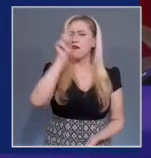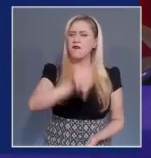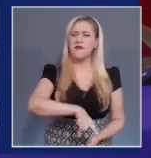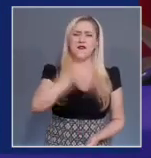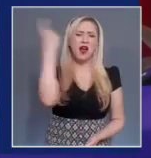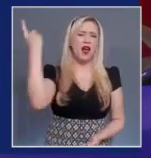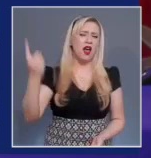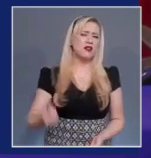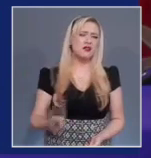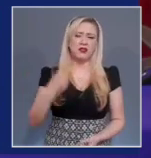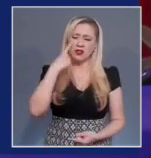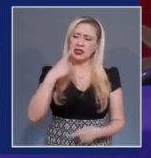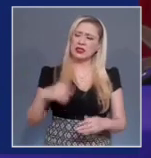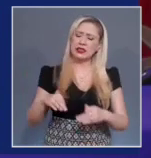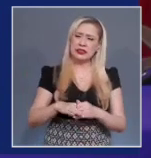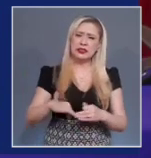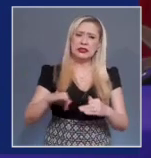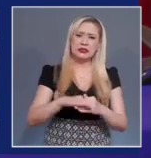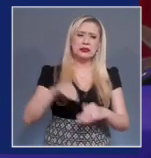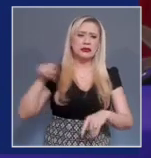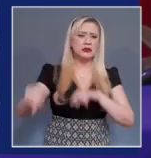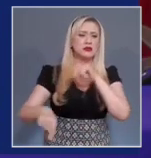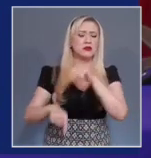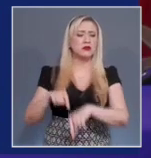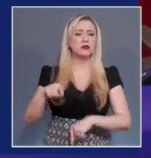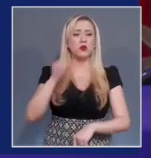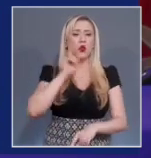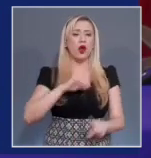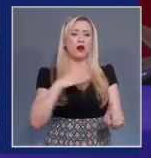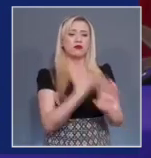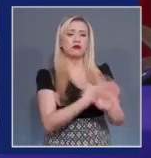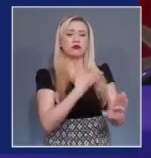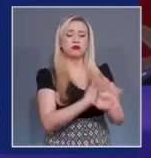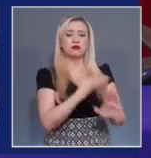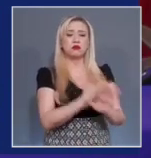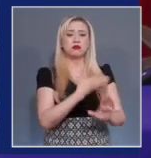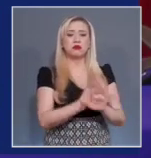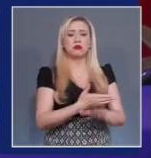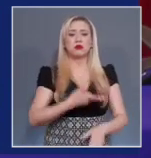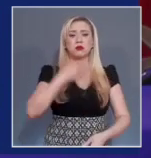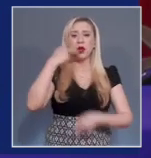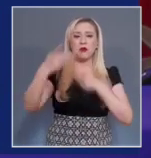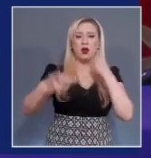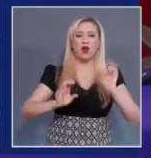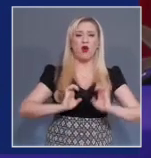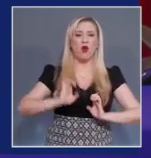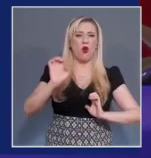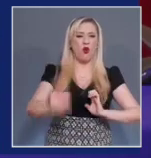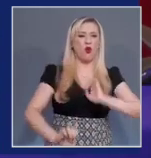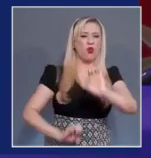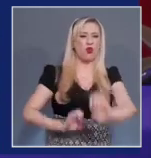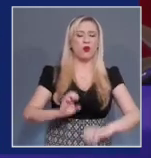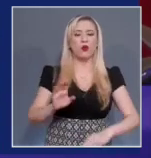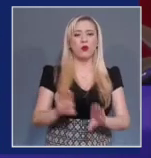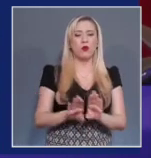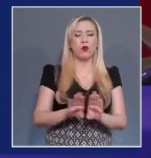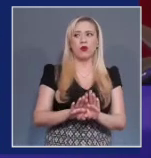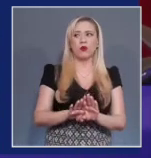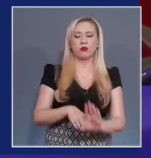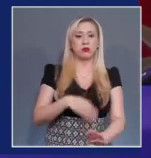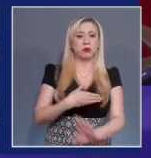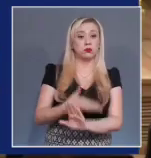vez más utilizado para atacar a las mujeres con discursos de odio y llamados a la violencia que en varios casos han cobrado